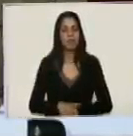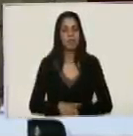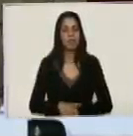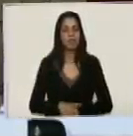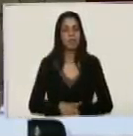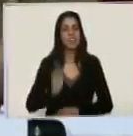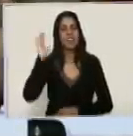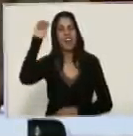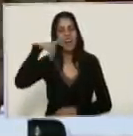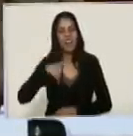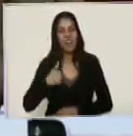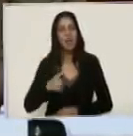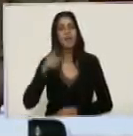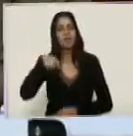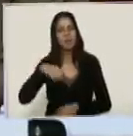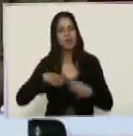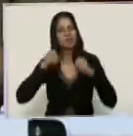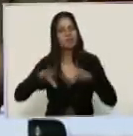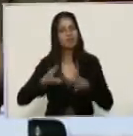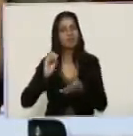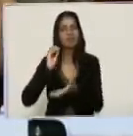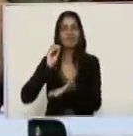Estoy seguro. Pero yo creo que aquí